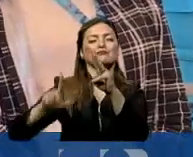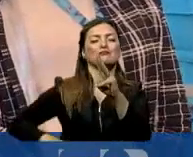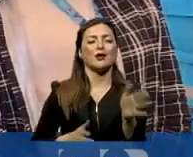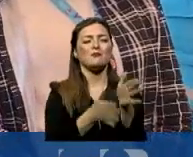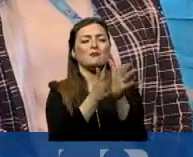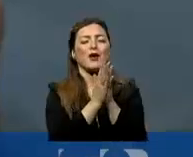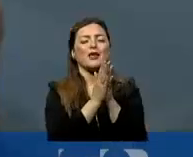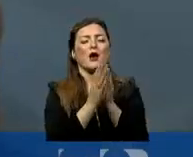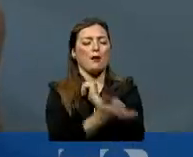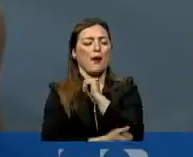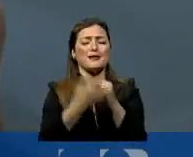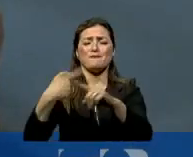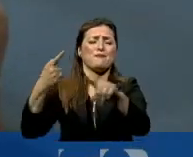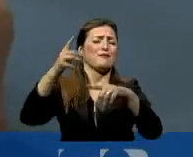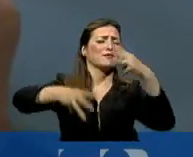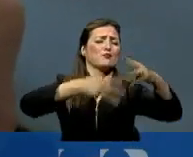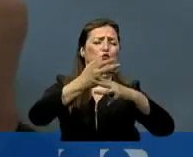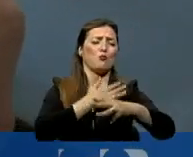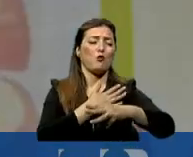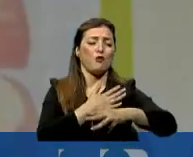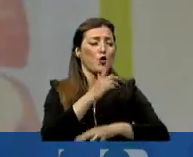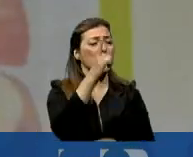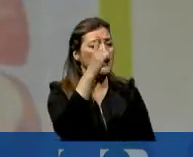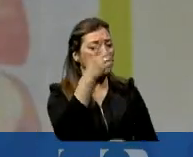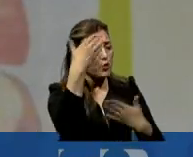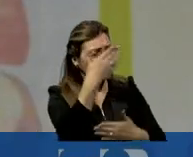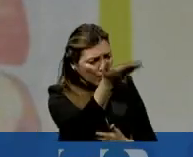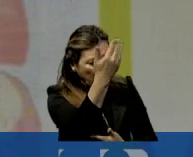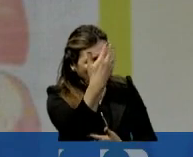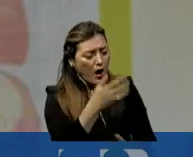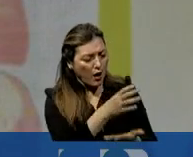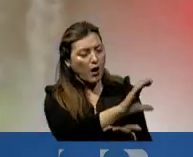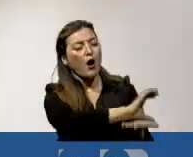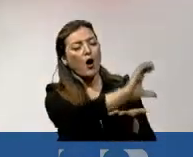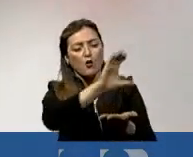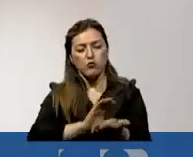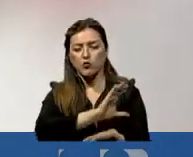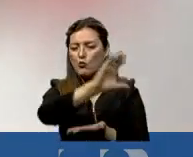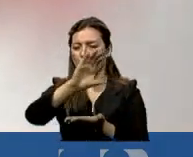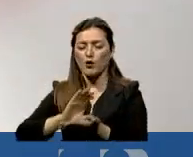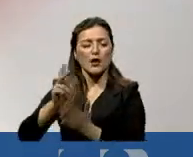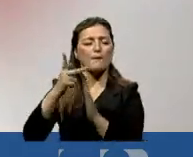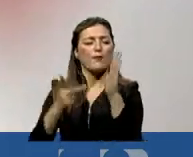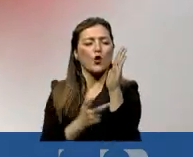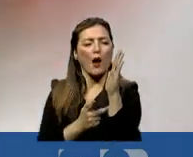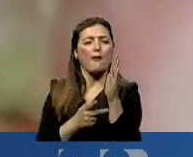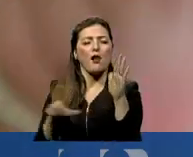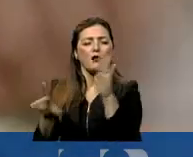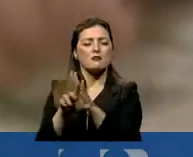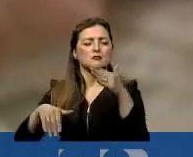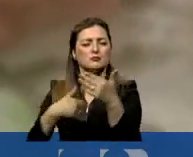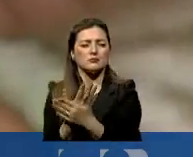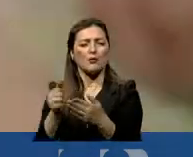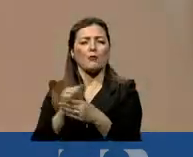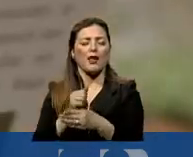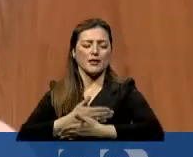que asignen mayores recursos para proteger promover y apoyar políticas y programas que favorezcan la práctica de